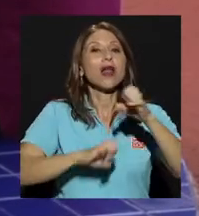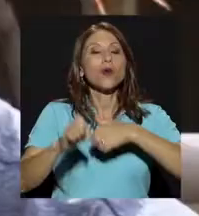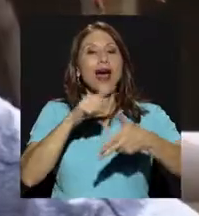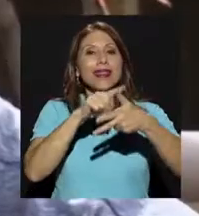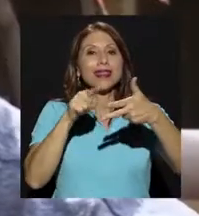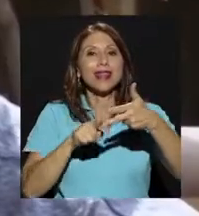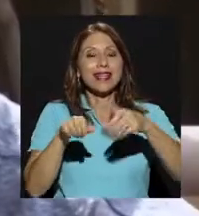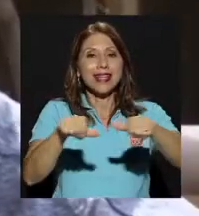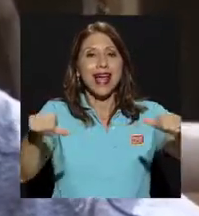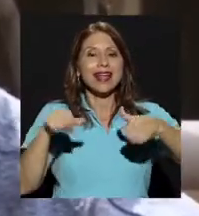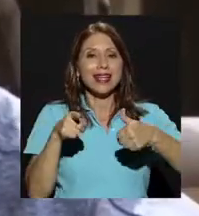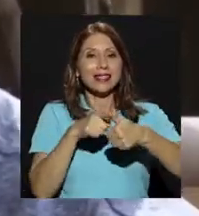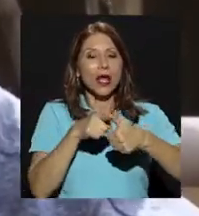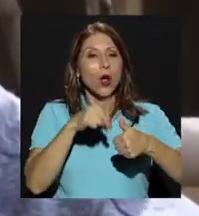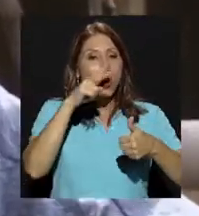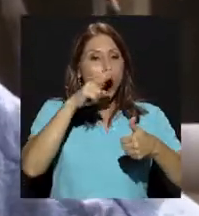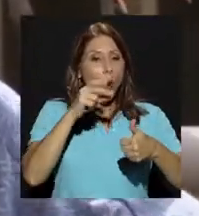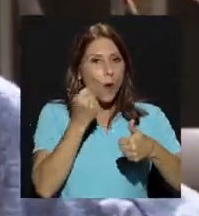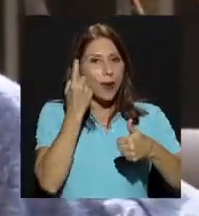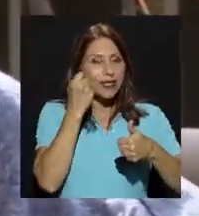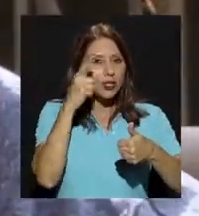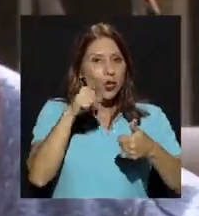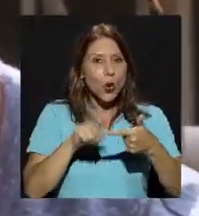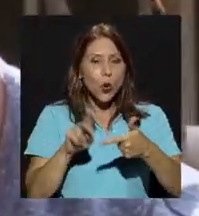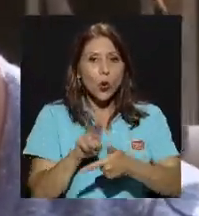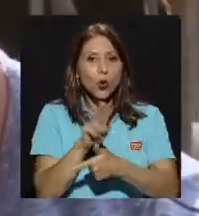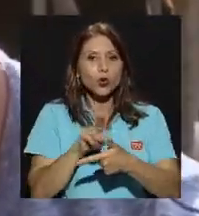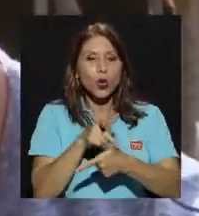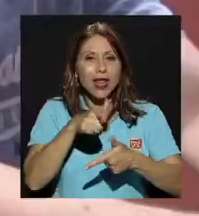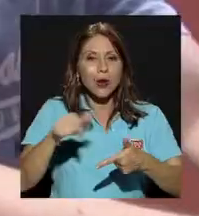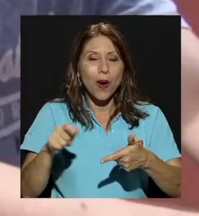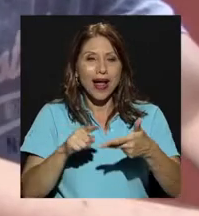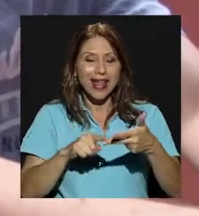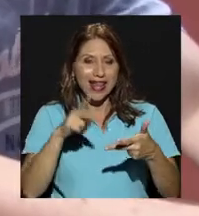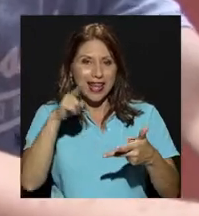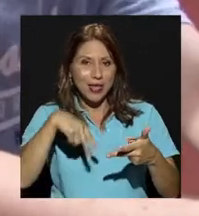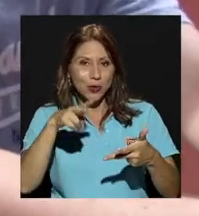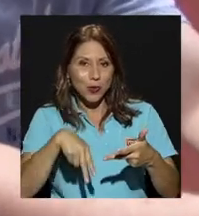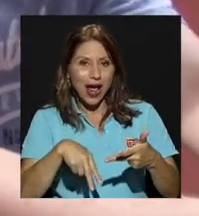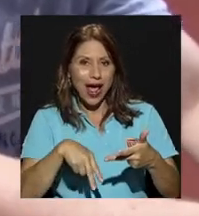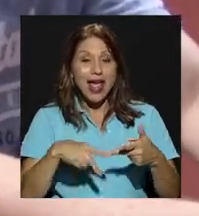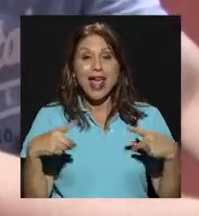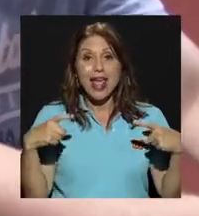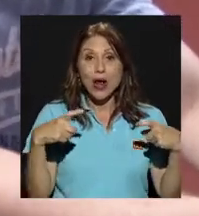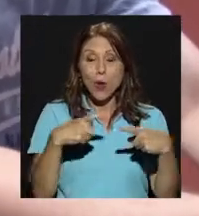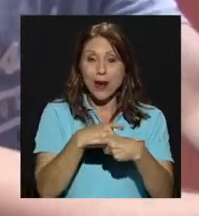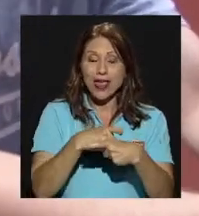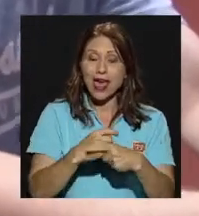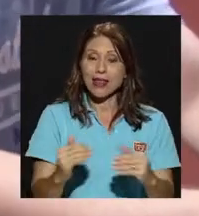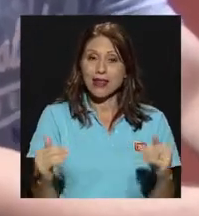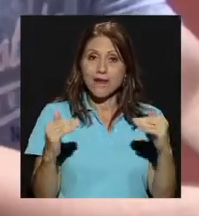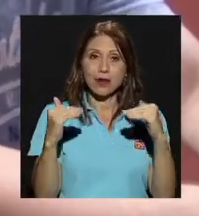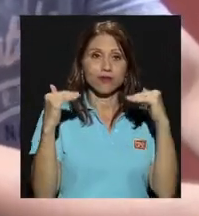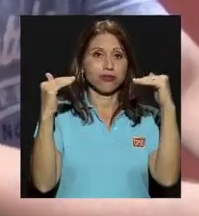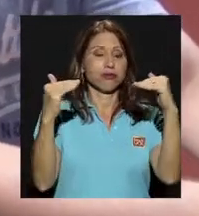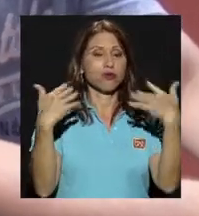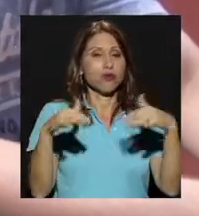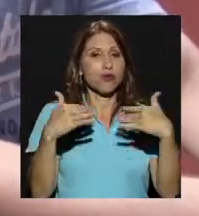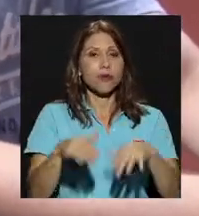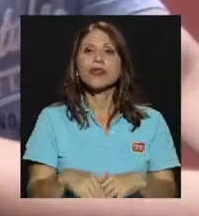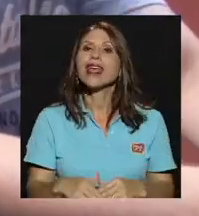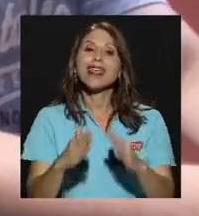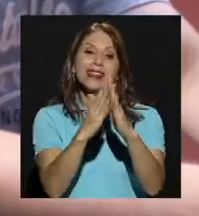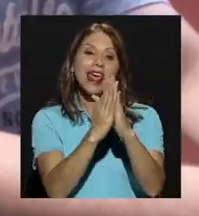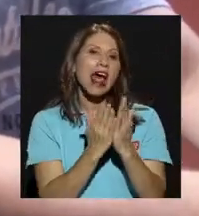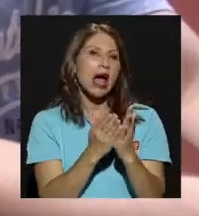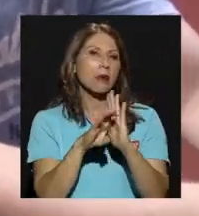áreas: comprensión auditiva, uso del lenguaje y lectura. El nivel de complejidad es alto para cada área. Te dan un texto